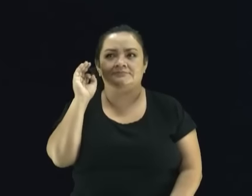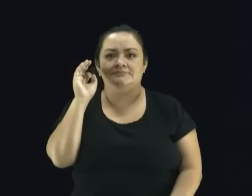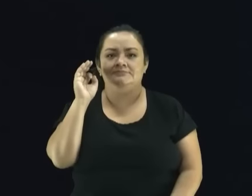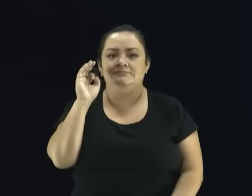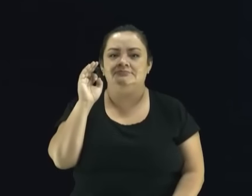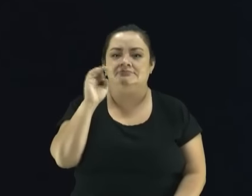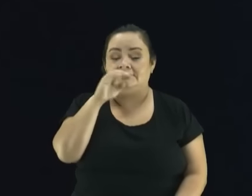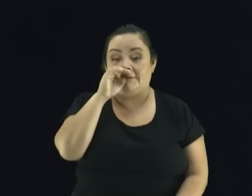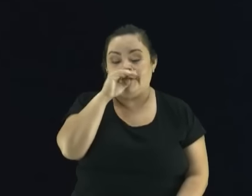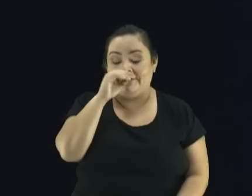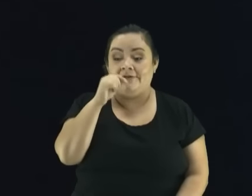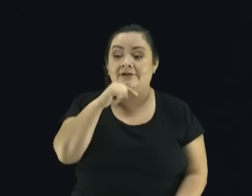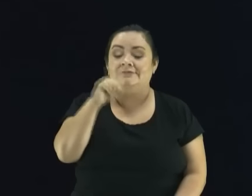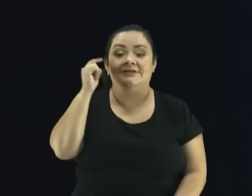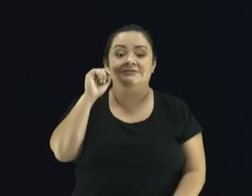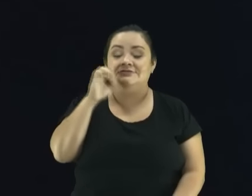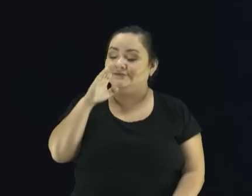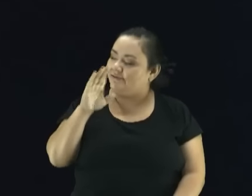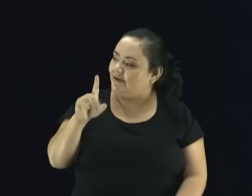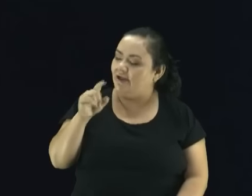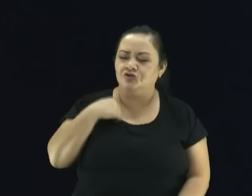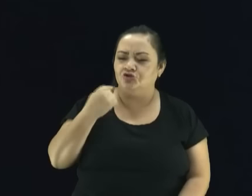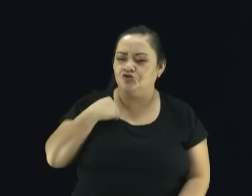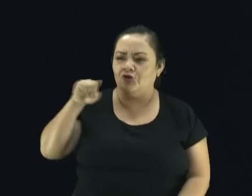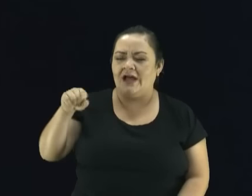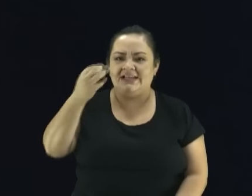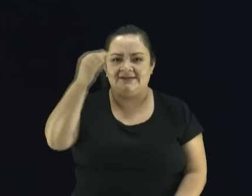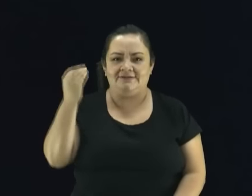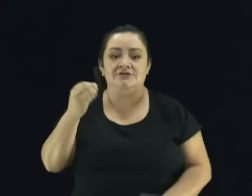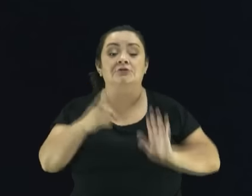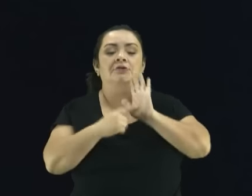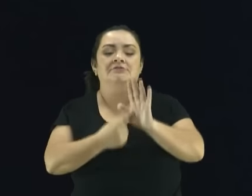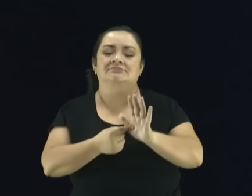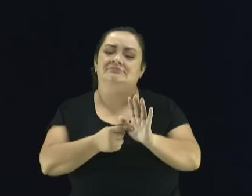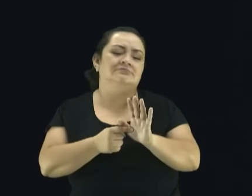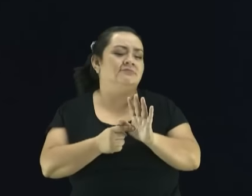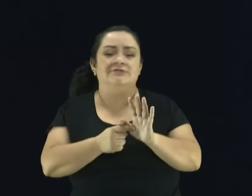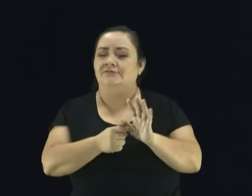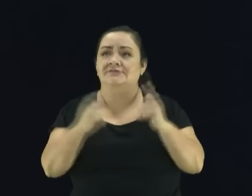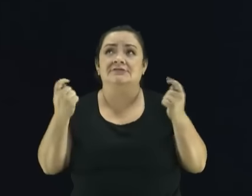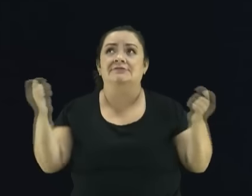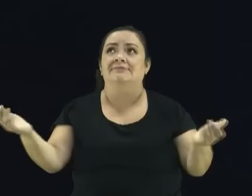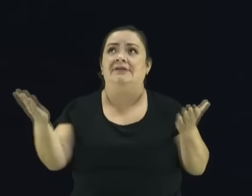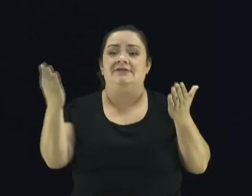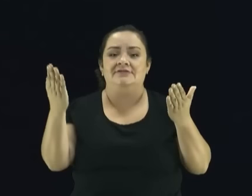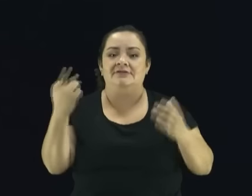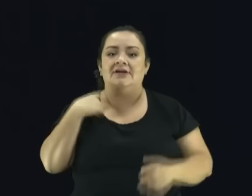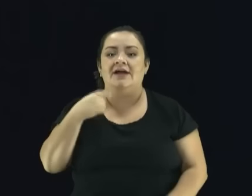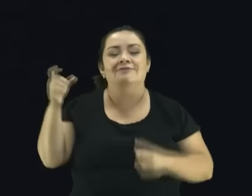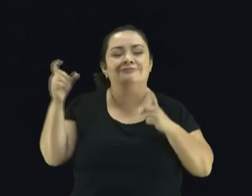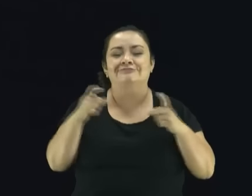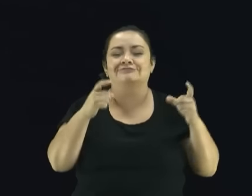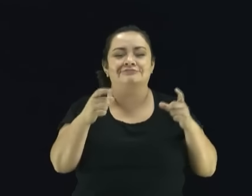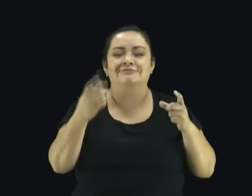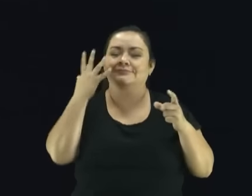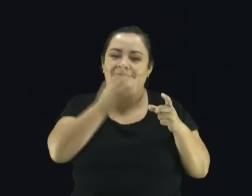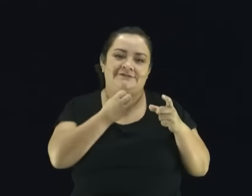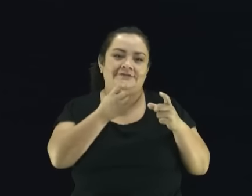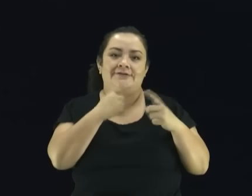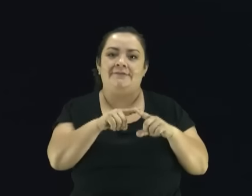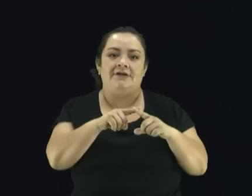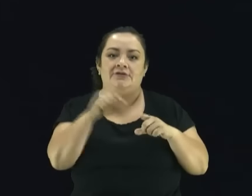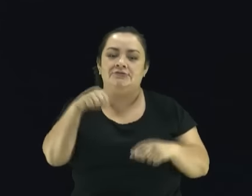no se trata de mí se trata de él se lo dije al pastor ahí bonito que le canten el Happy Birthday a uno si pero no el